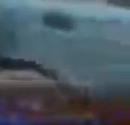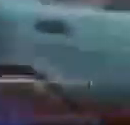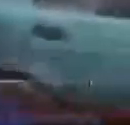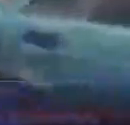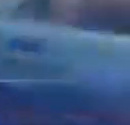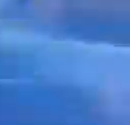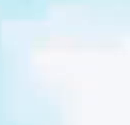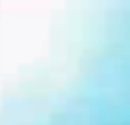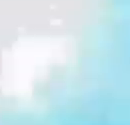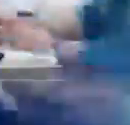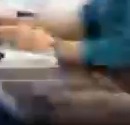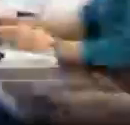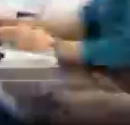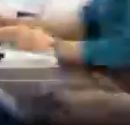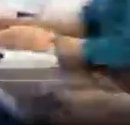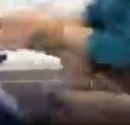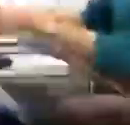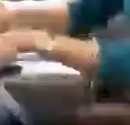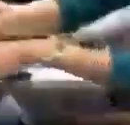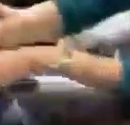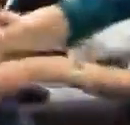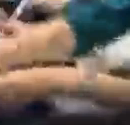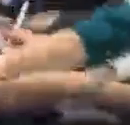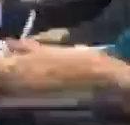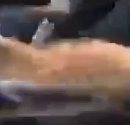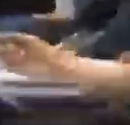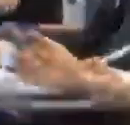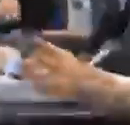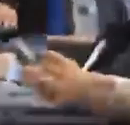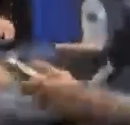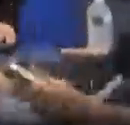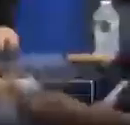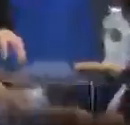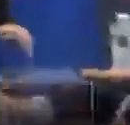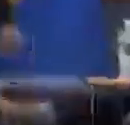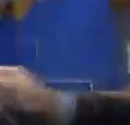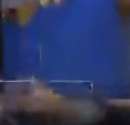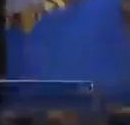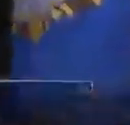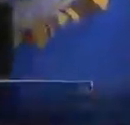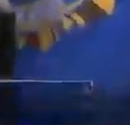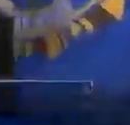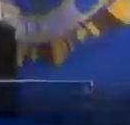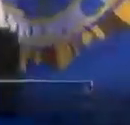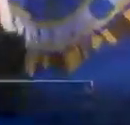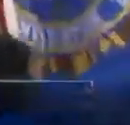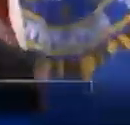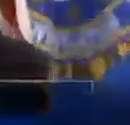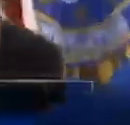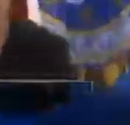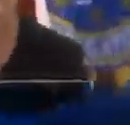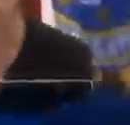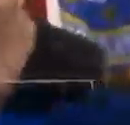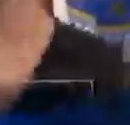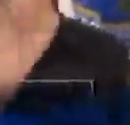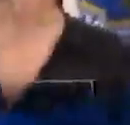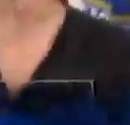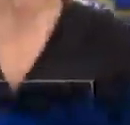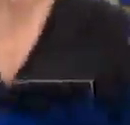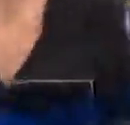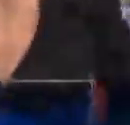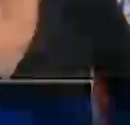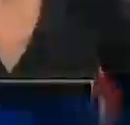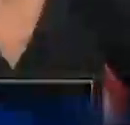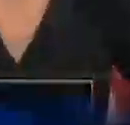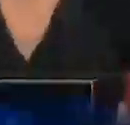su hijo. Y en lo internacional, el presidente de Estados Unidos, Donald Trump, despidió al director